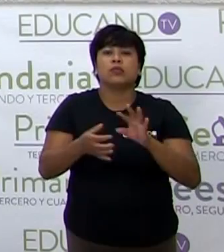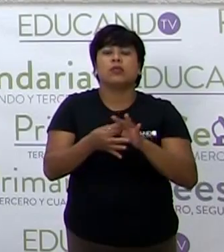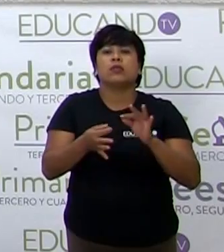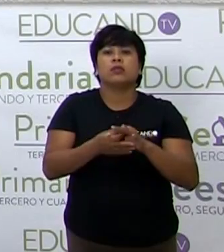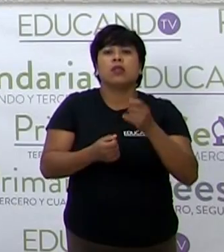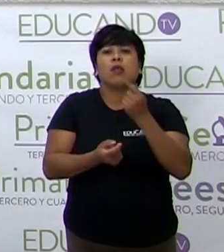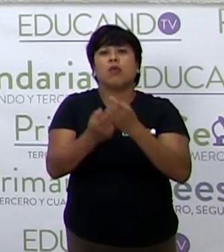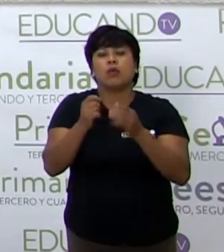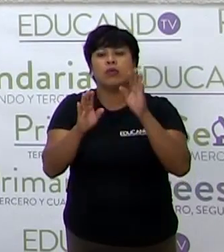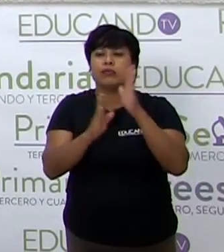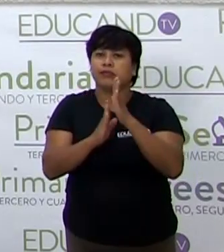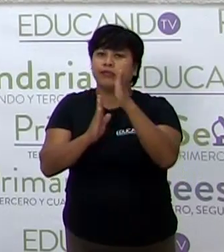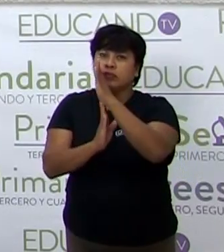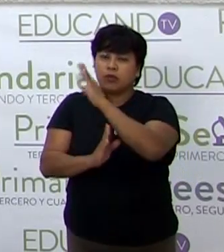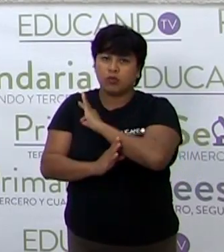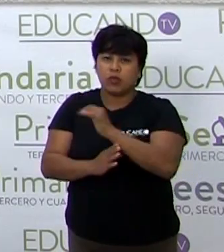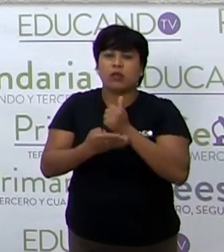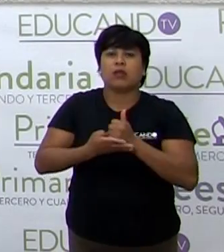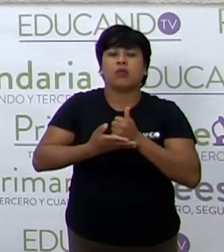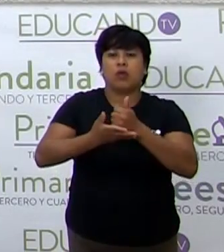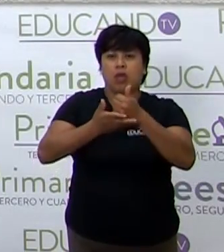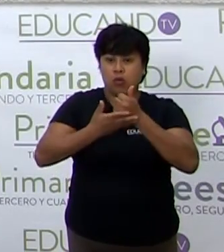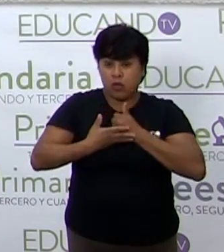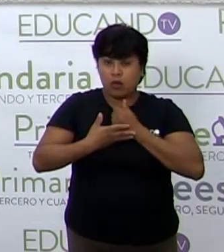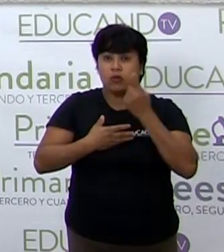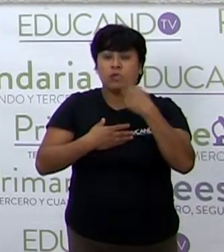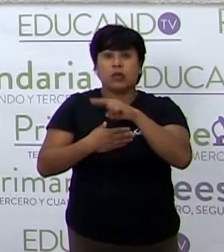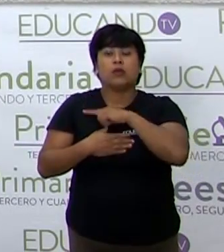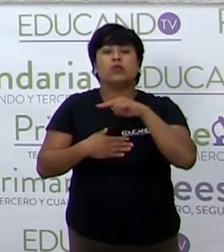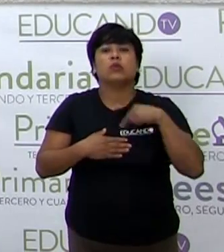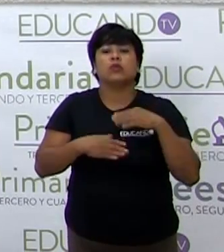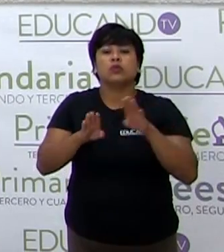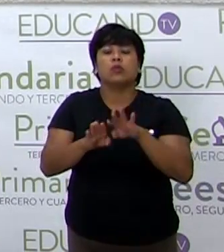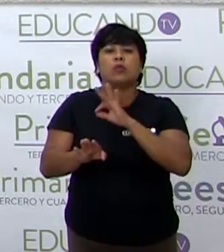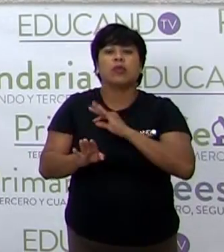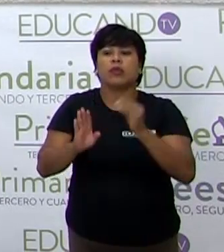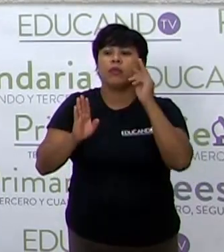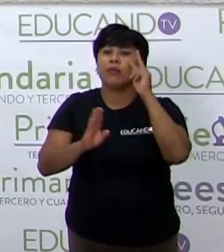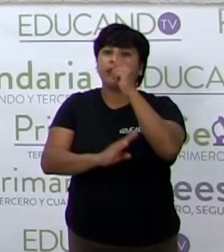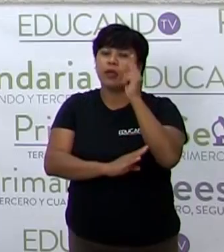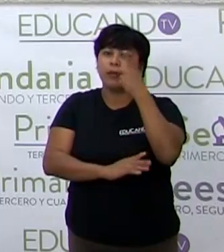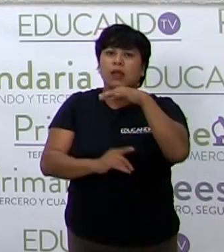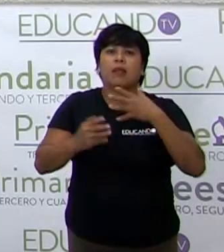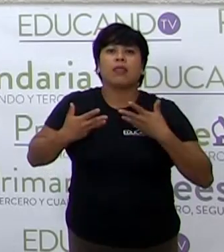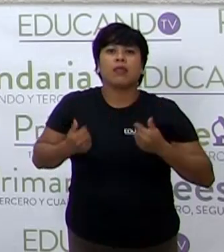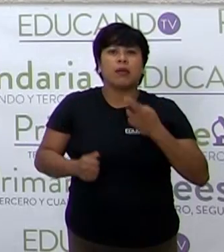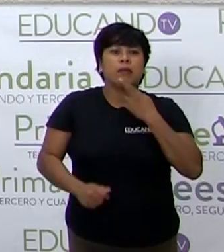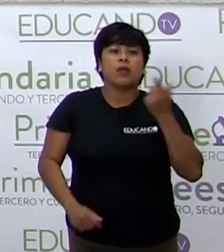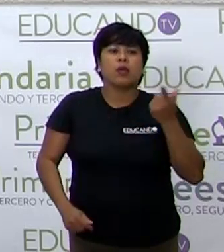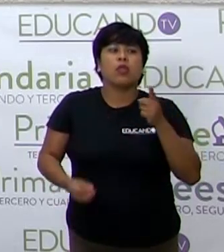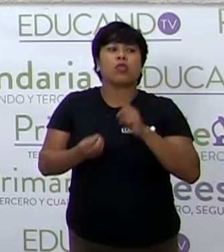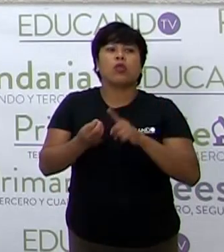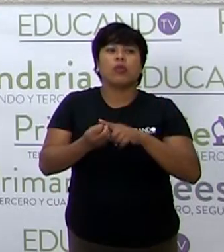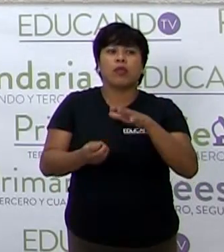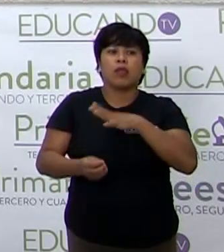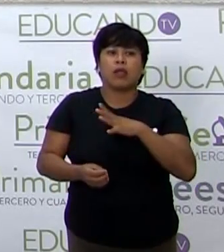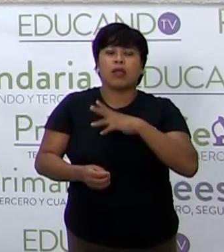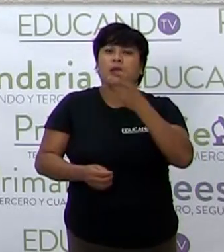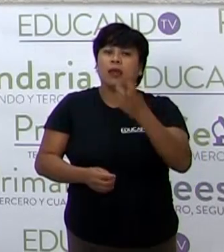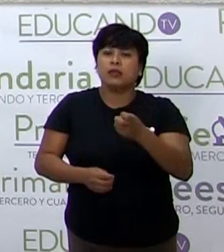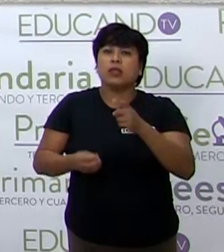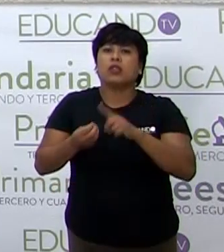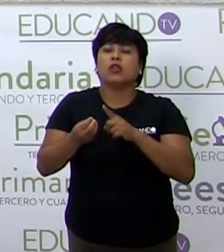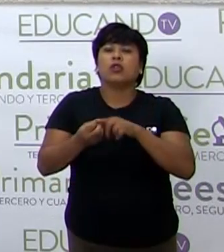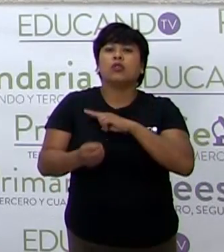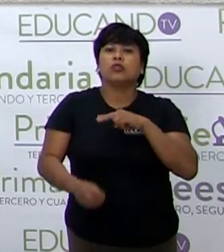algunos gráficos que puedan ayudarnos a representar y a entender un poquito mejor de dónde salen esas fórmulas y cómo